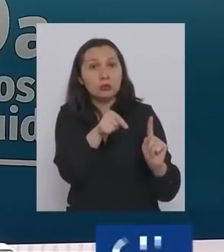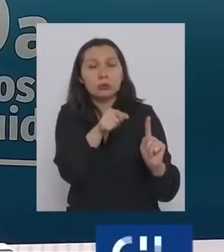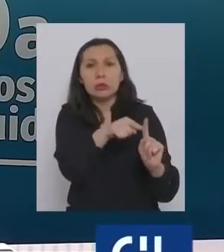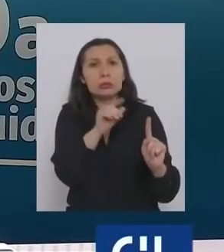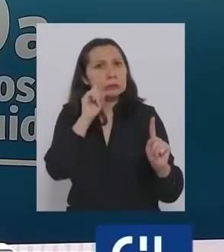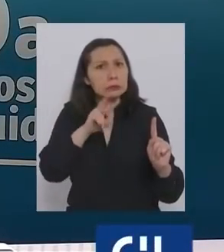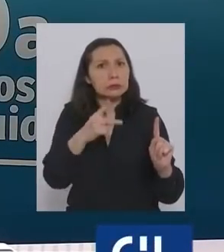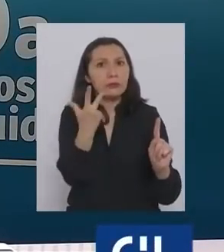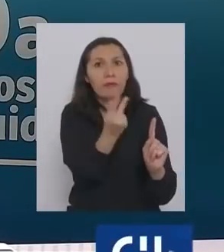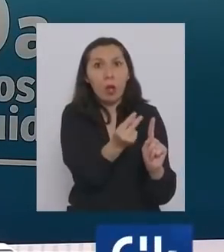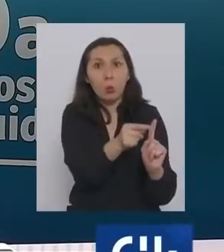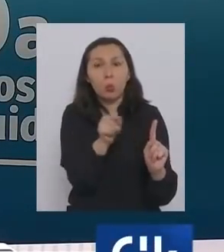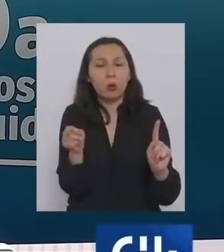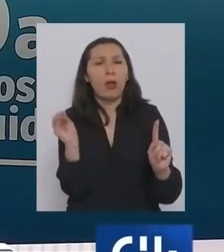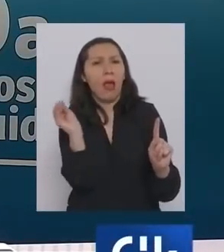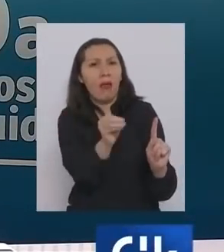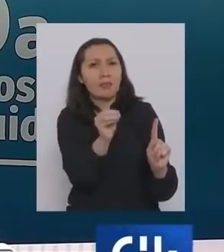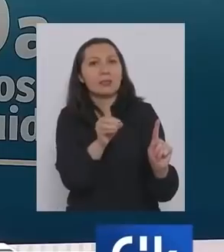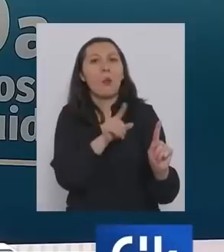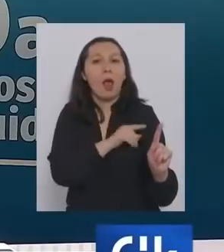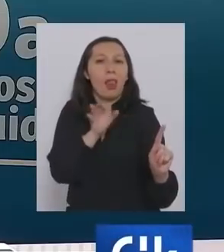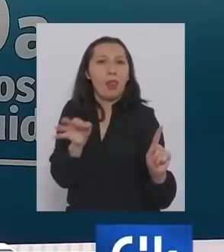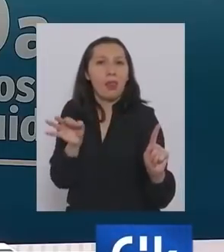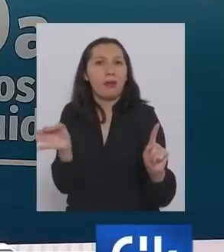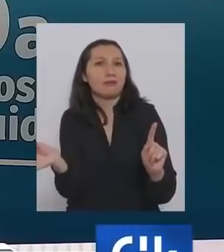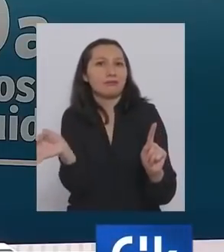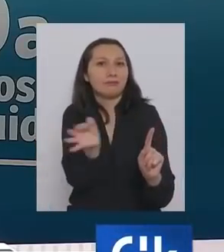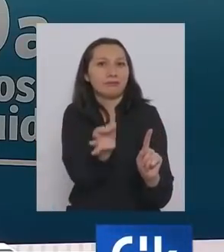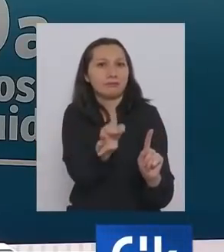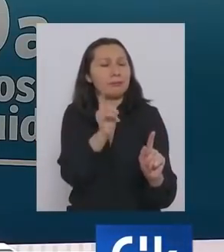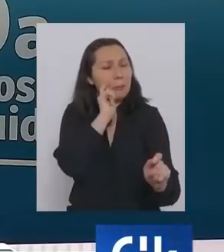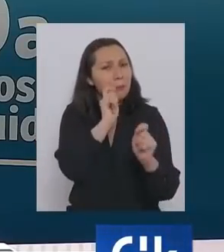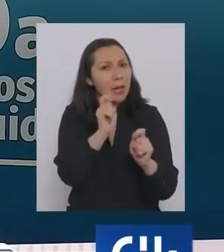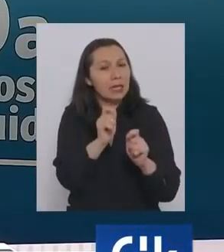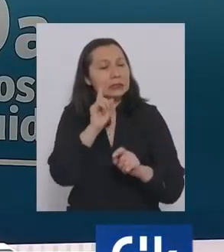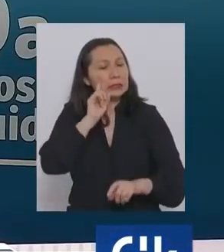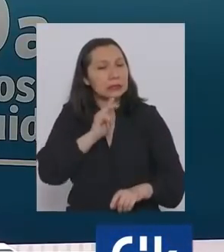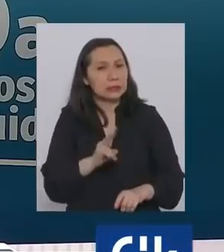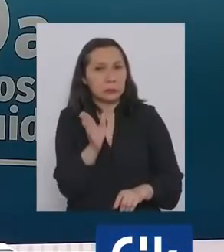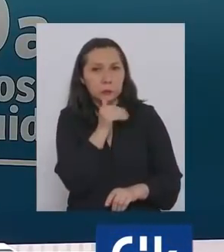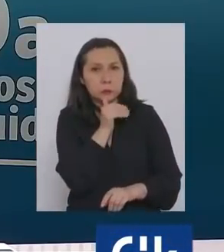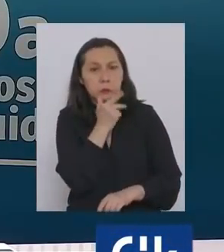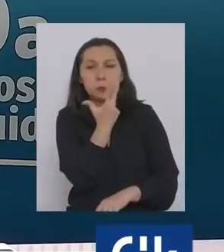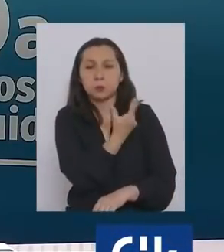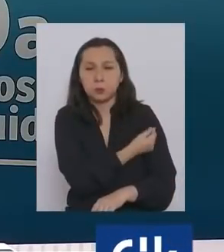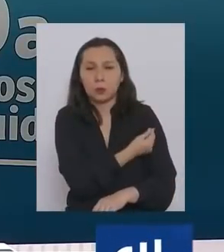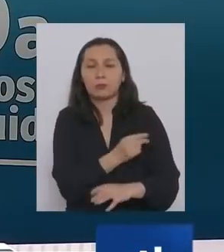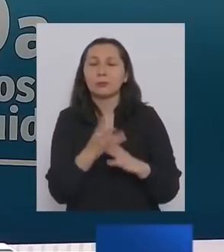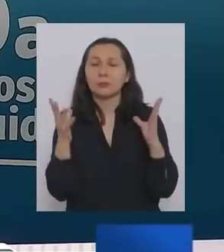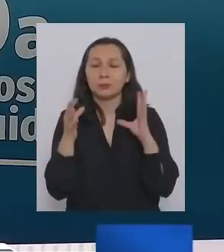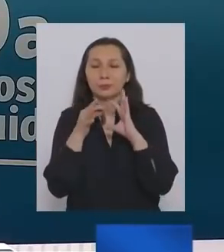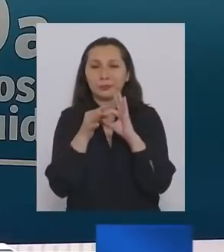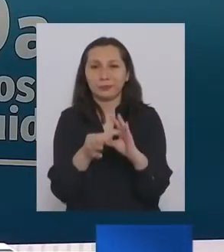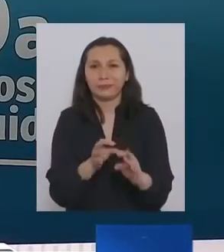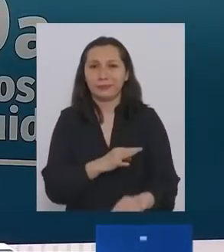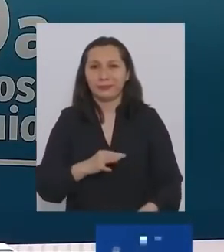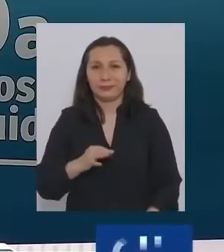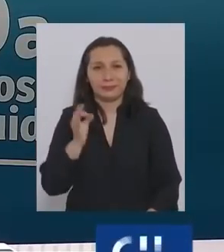son fundamentales para transmitir el riesgo que significa el no estar vacunado. Muchas gracias,